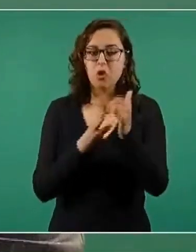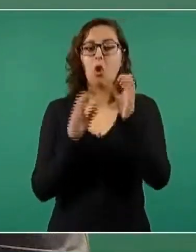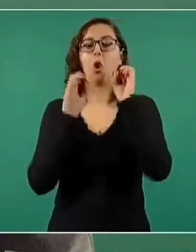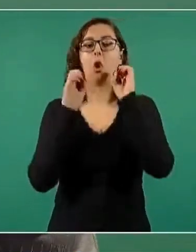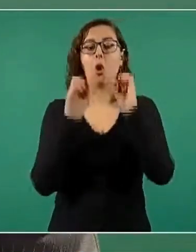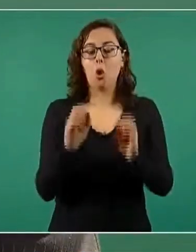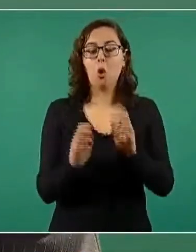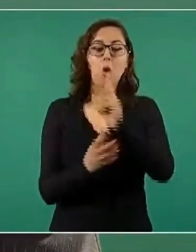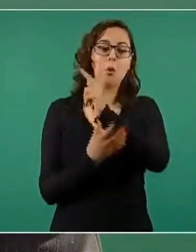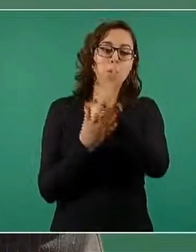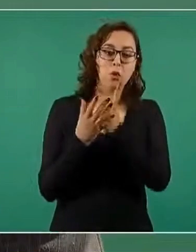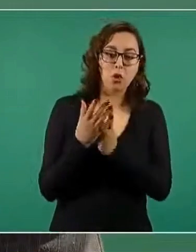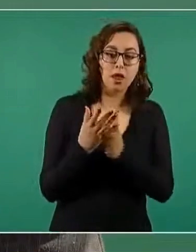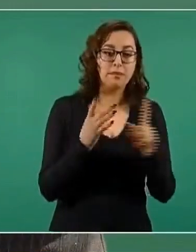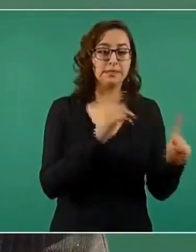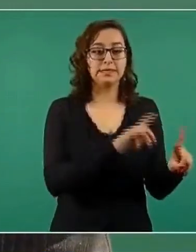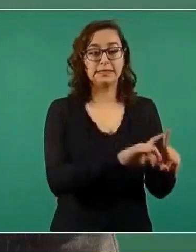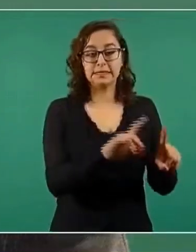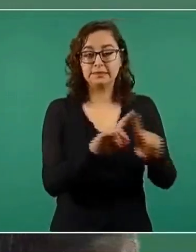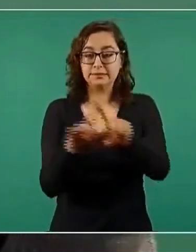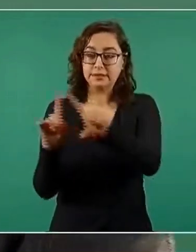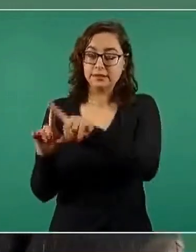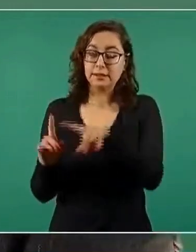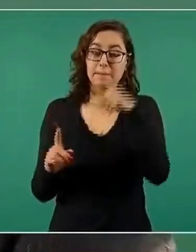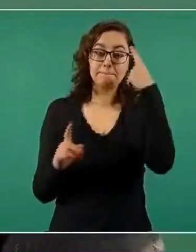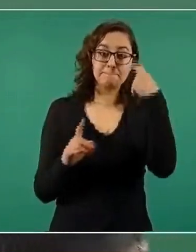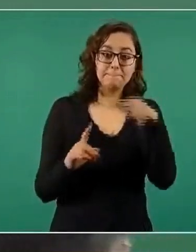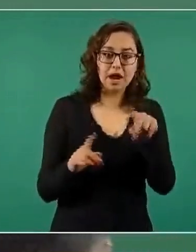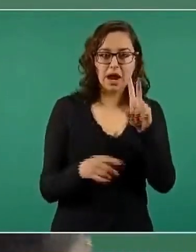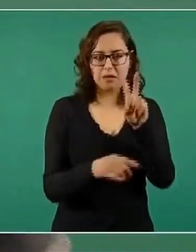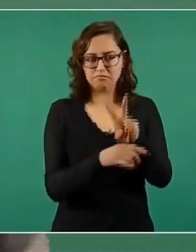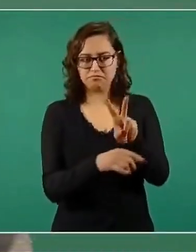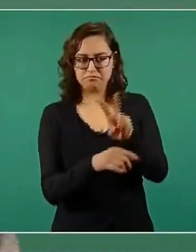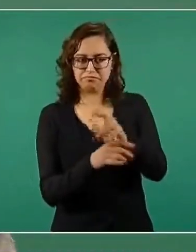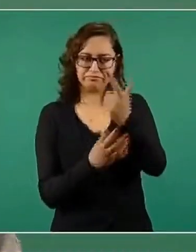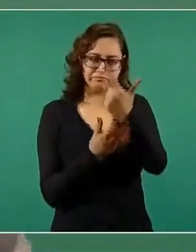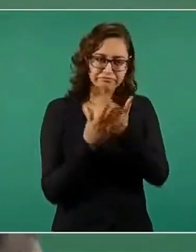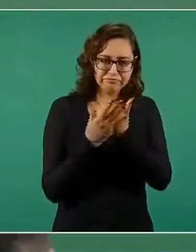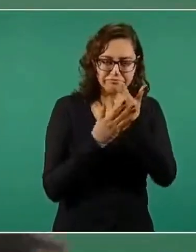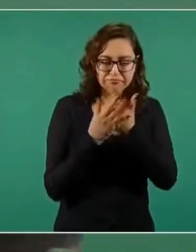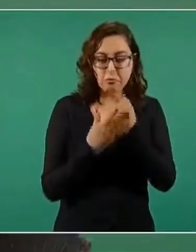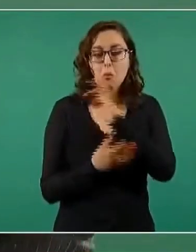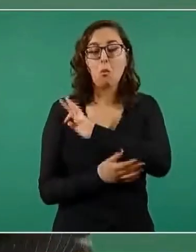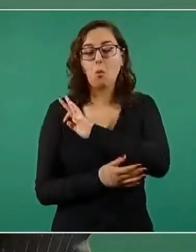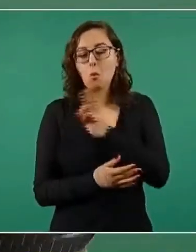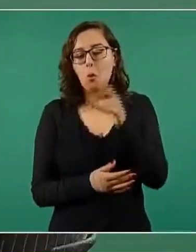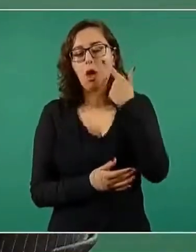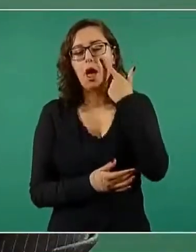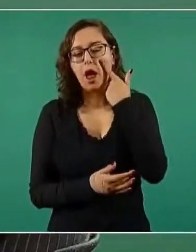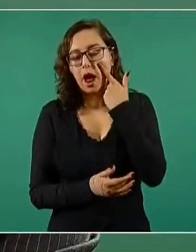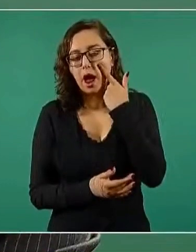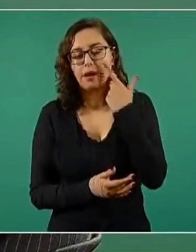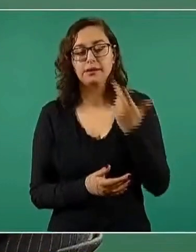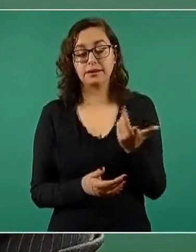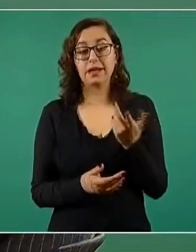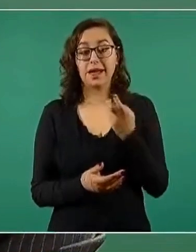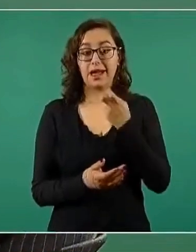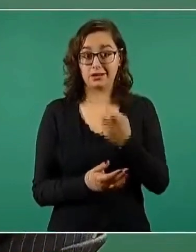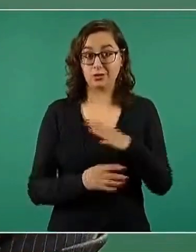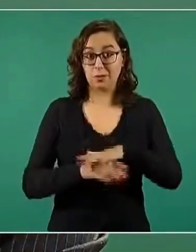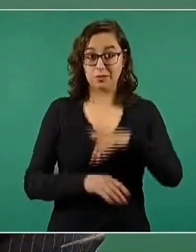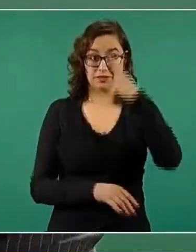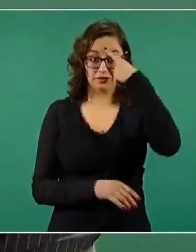Por eso era relativamente fácil saber cómo se habían endeudado